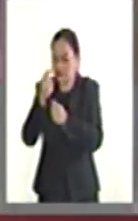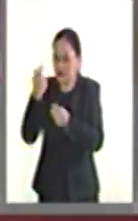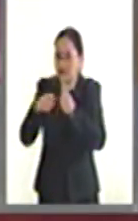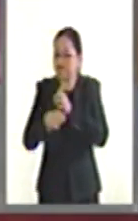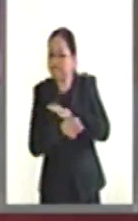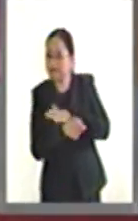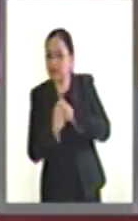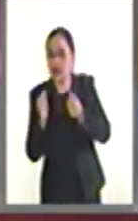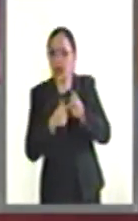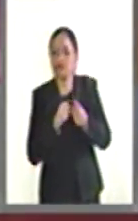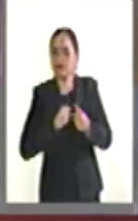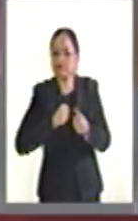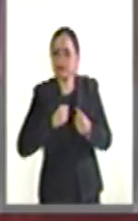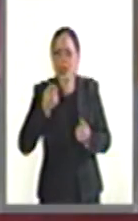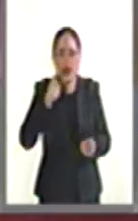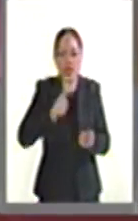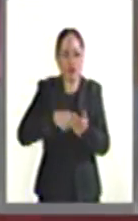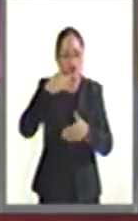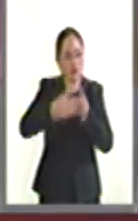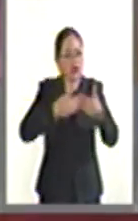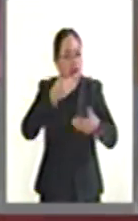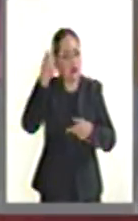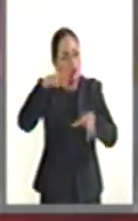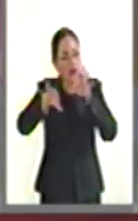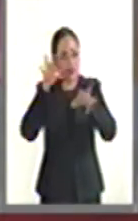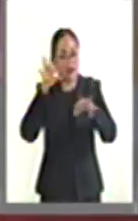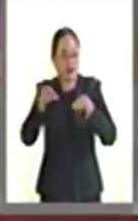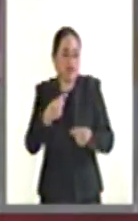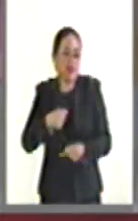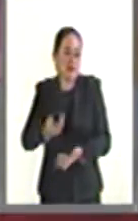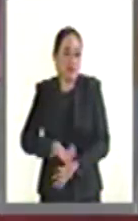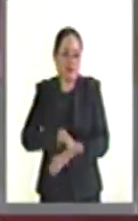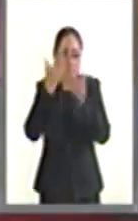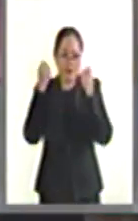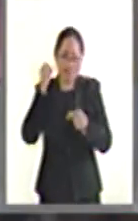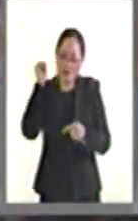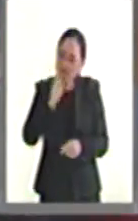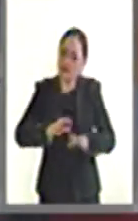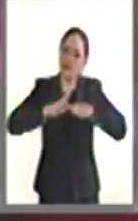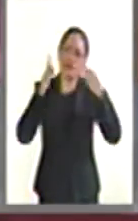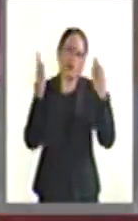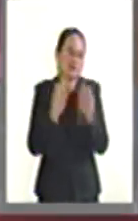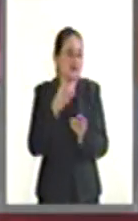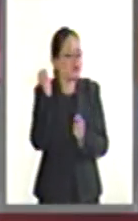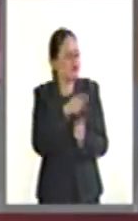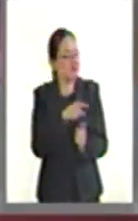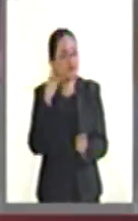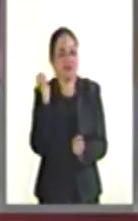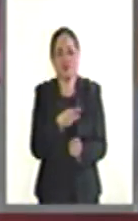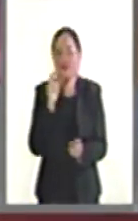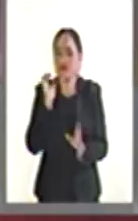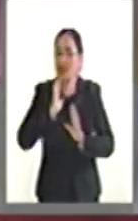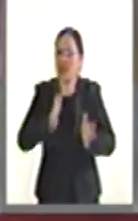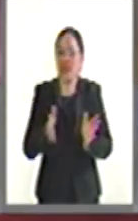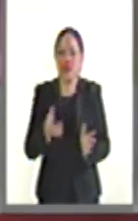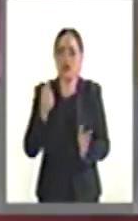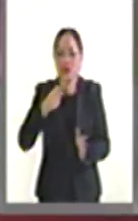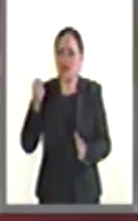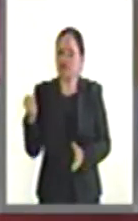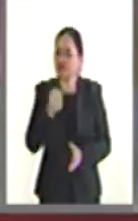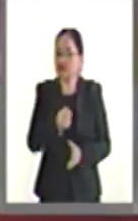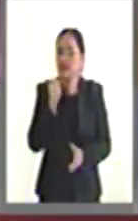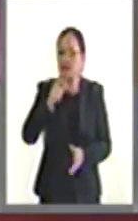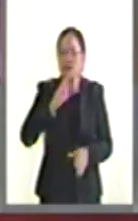llevaron a cabo a lo largo de este proceso de selección, viciado y desasiado, para la imposición de la gran mayoría